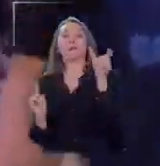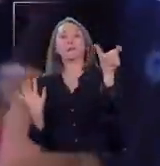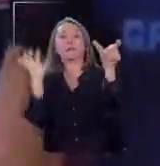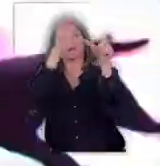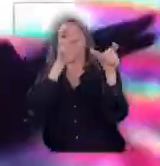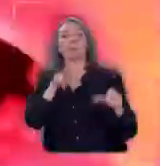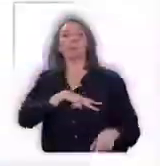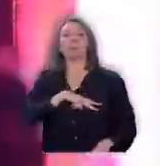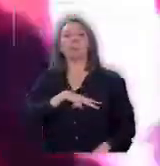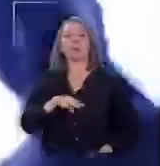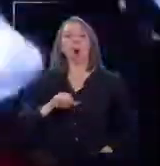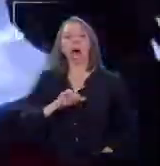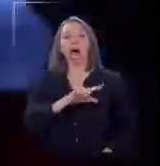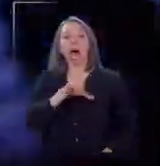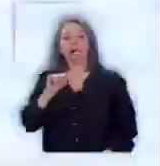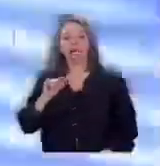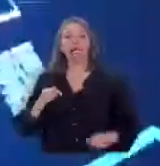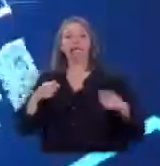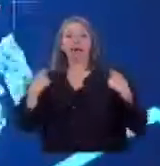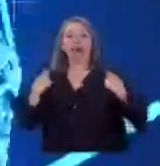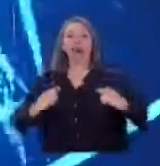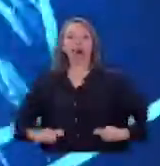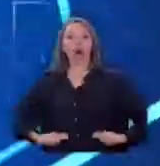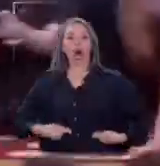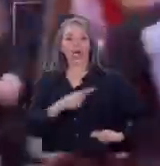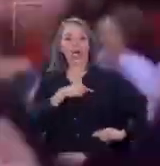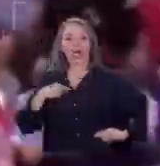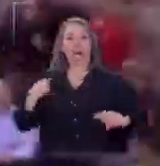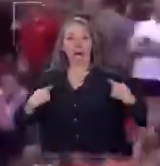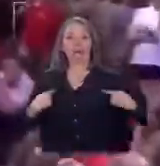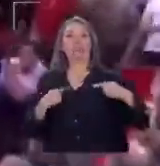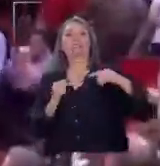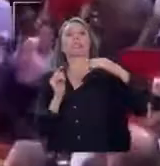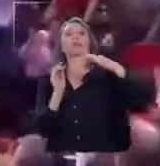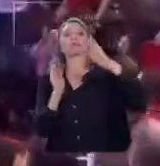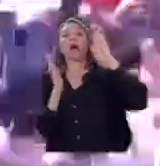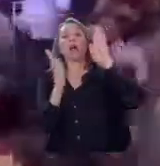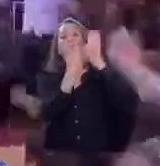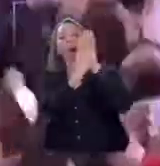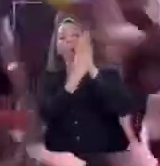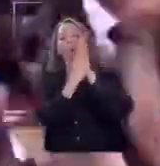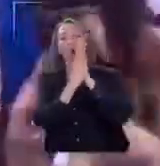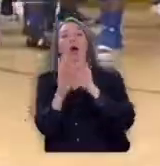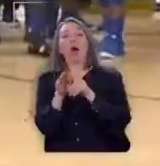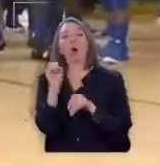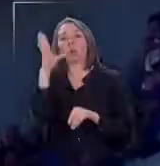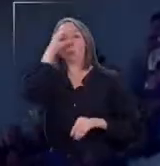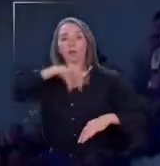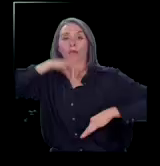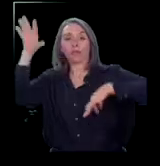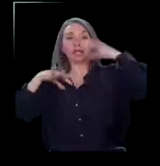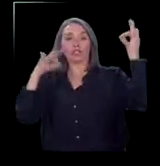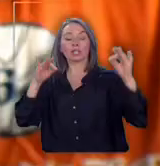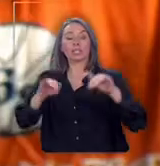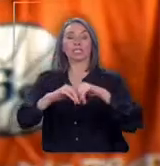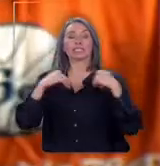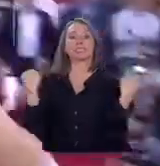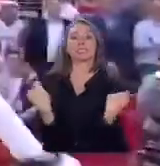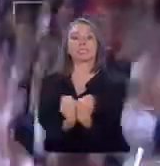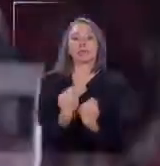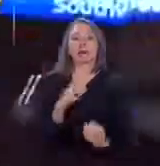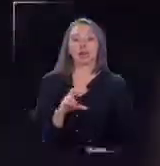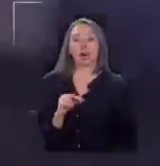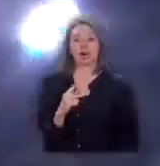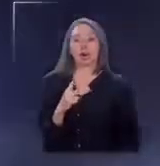y que su camiseta no solo la retiren en clubes nocturnos sino que en el estadio de los Rockets como las leyendas de la